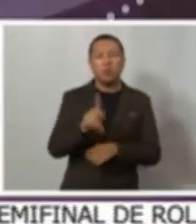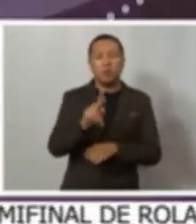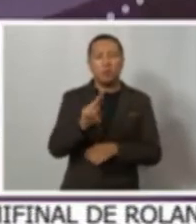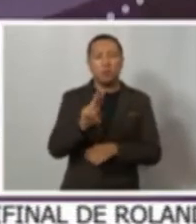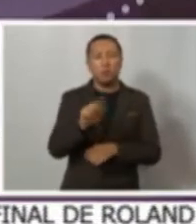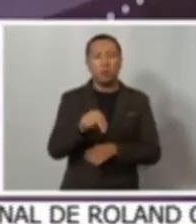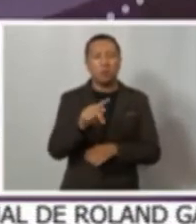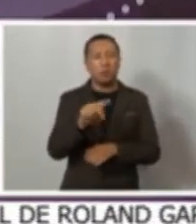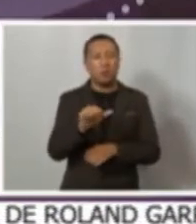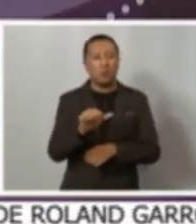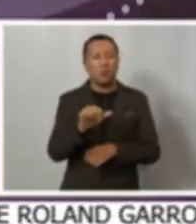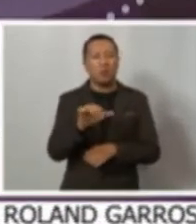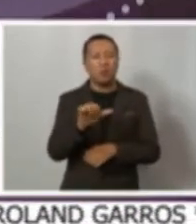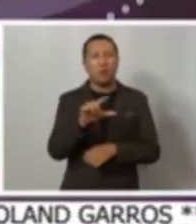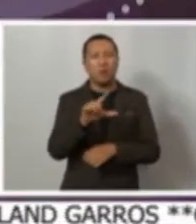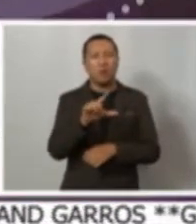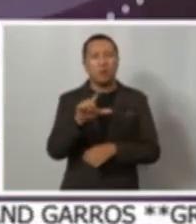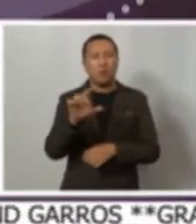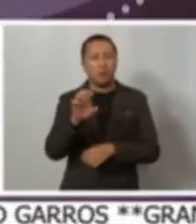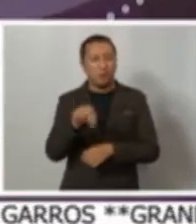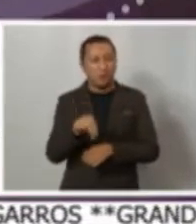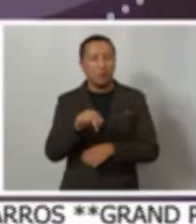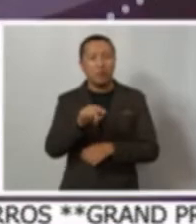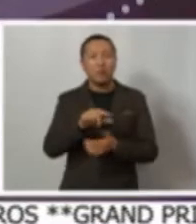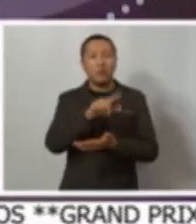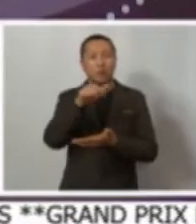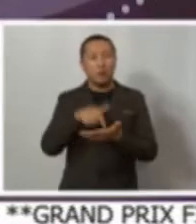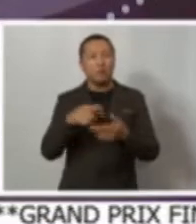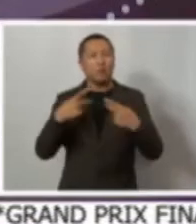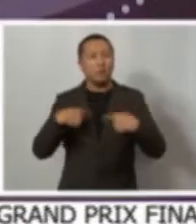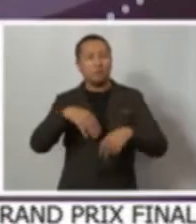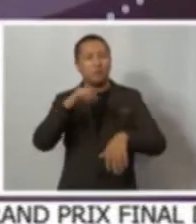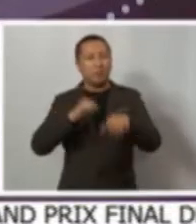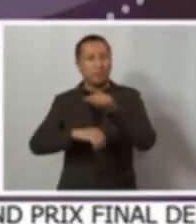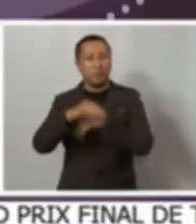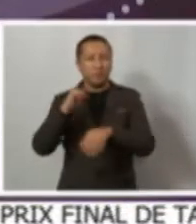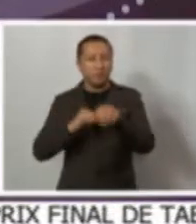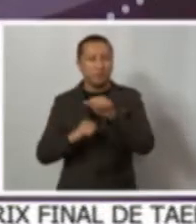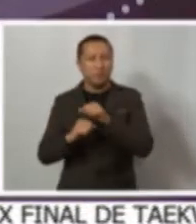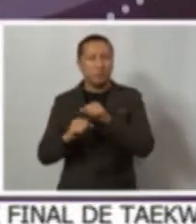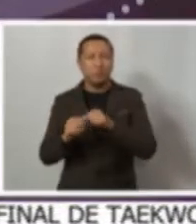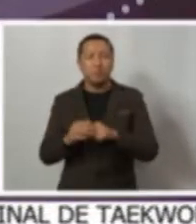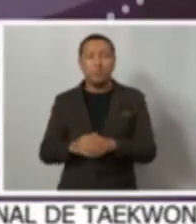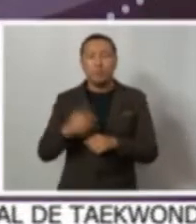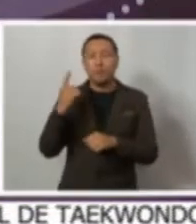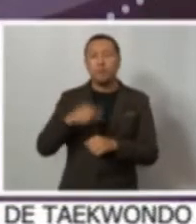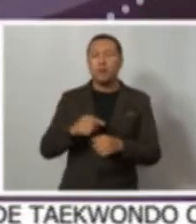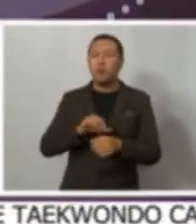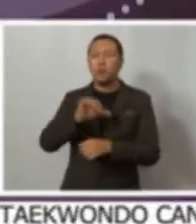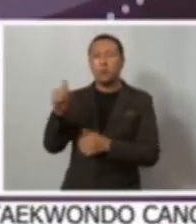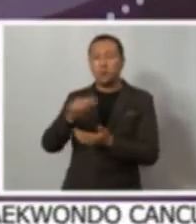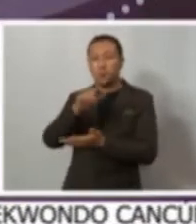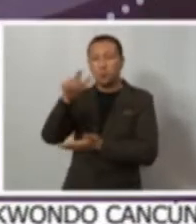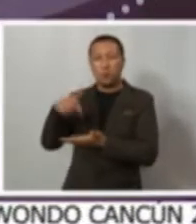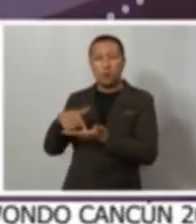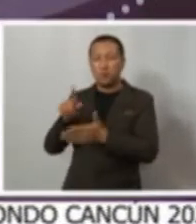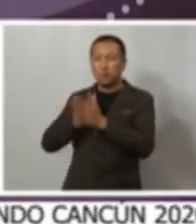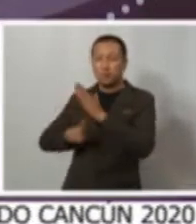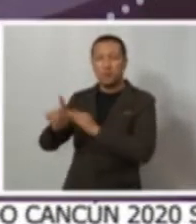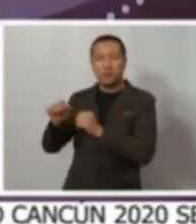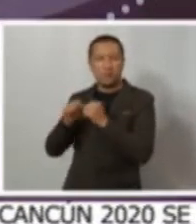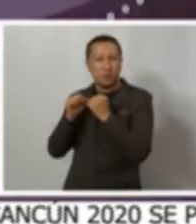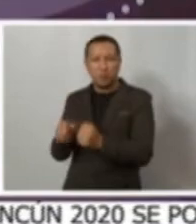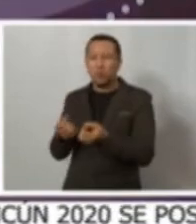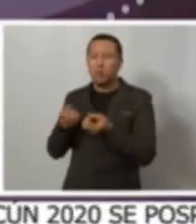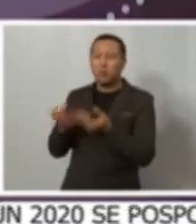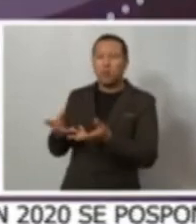costera. 62 refugios anticiclónicos fueron habilitados con protocolos sanitarios, agua, colchonetas y alimentos para